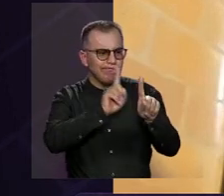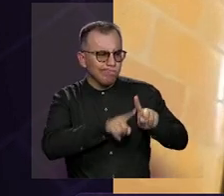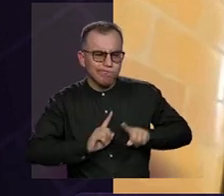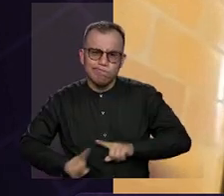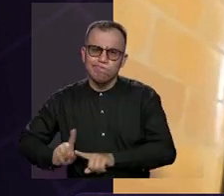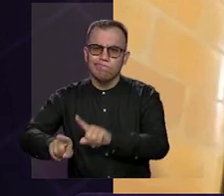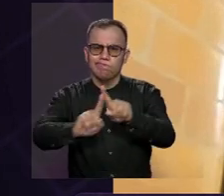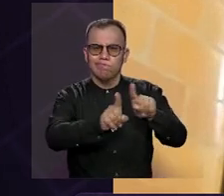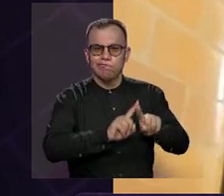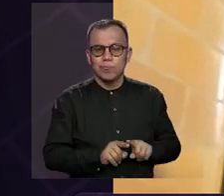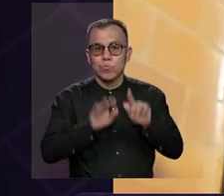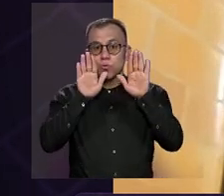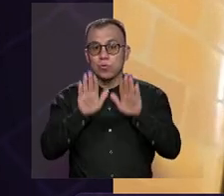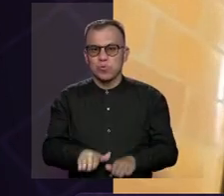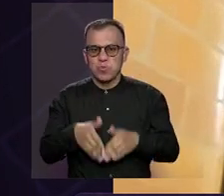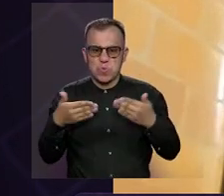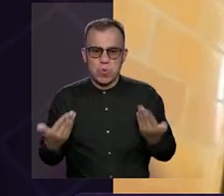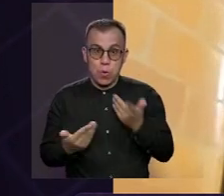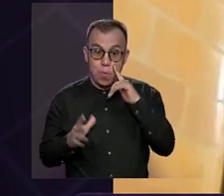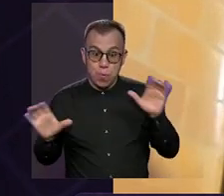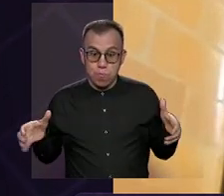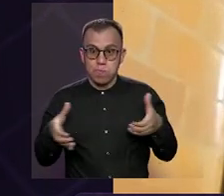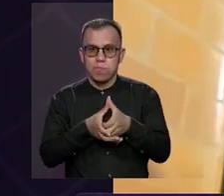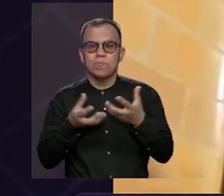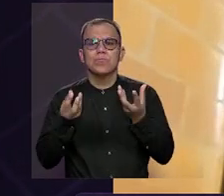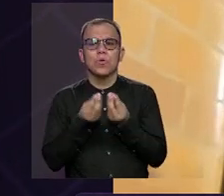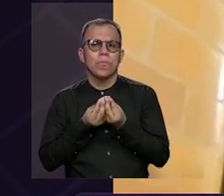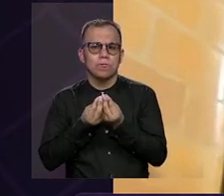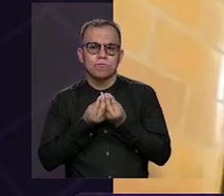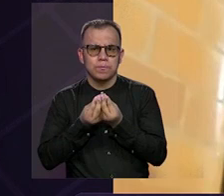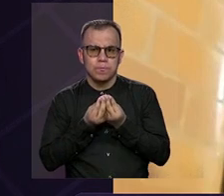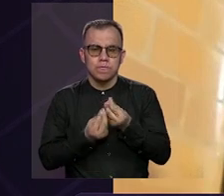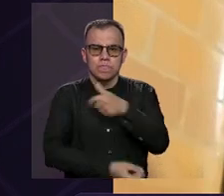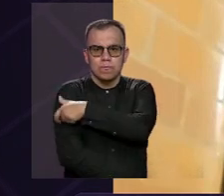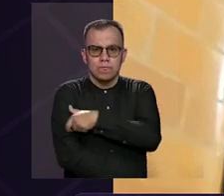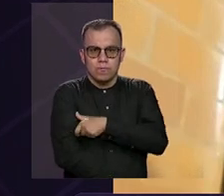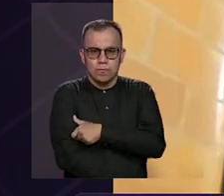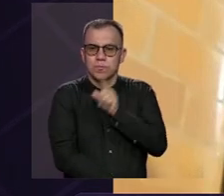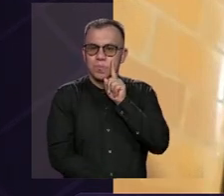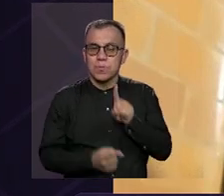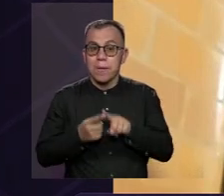diversidad de integrantes del Comité Nacional de Paro y sus